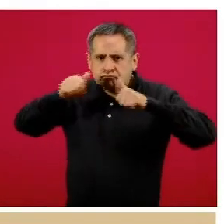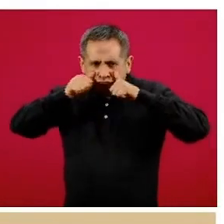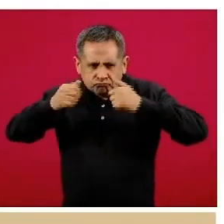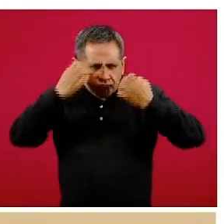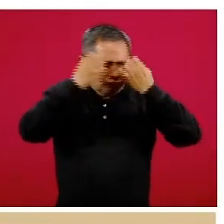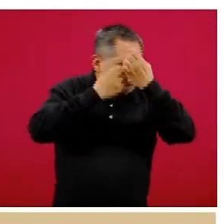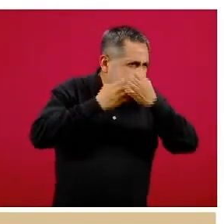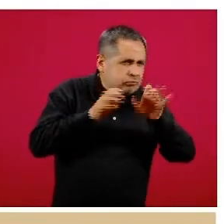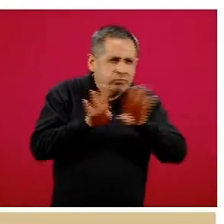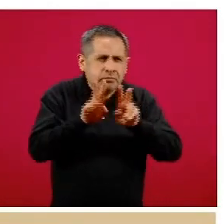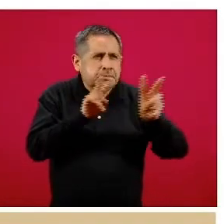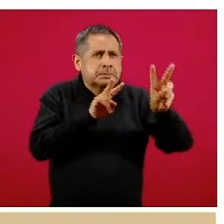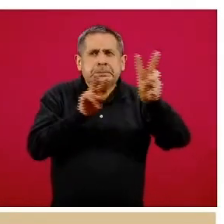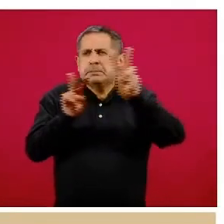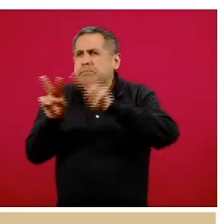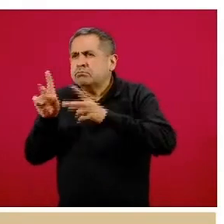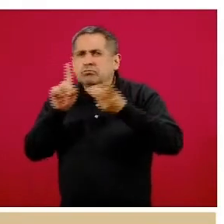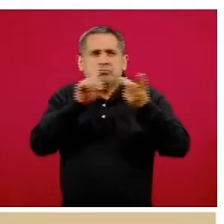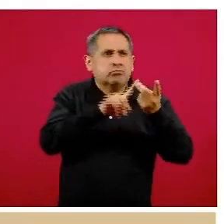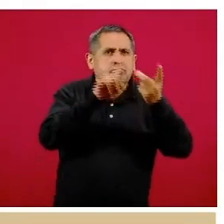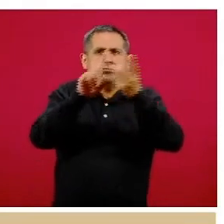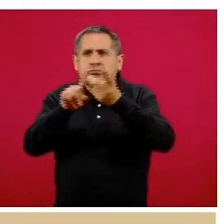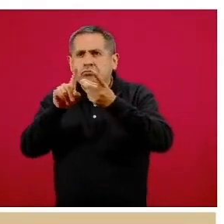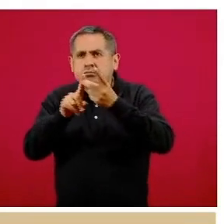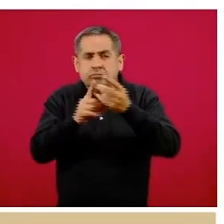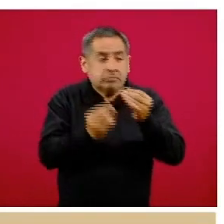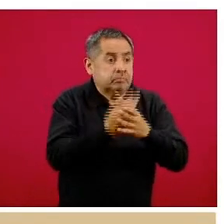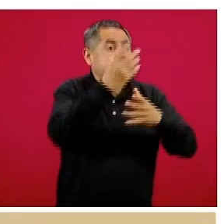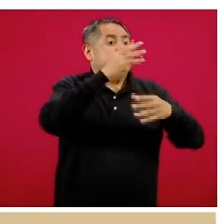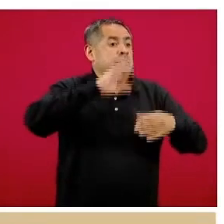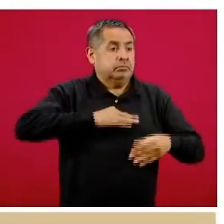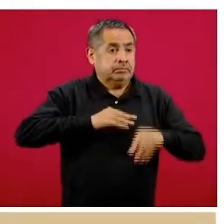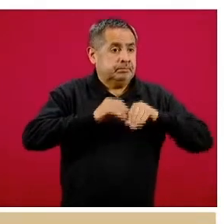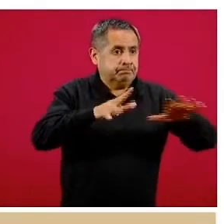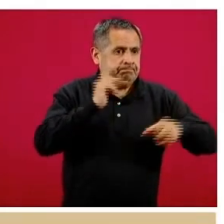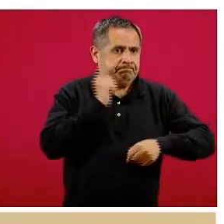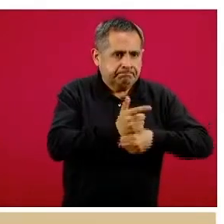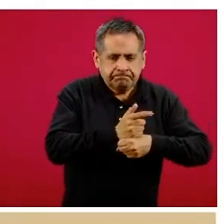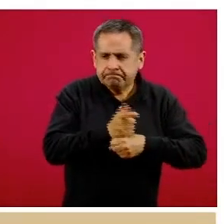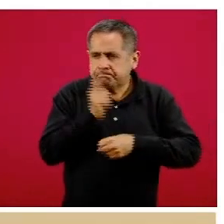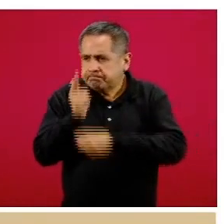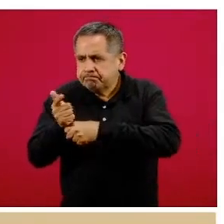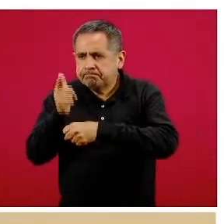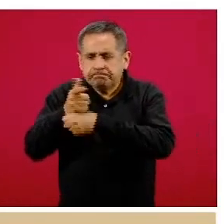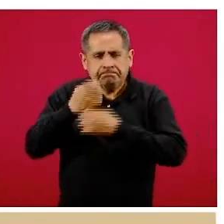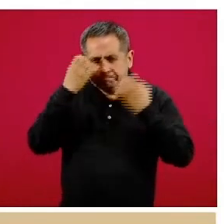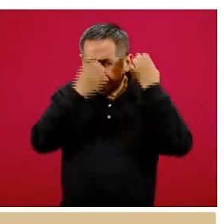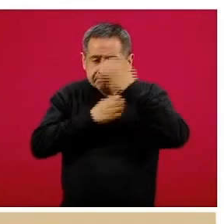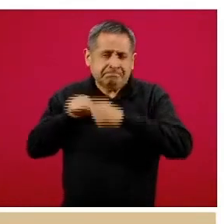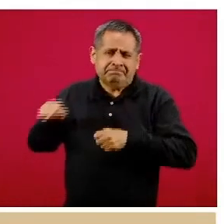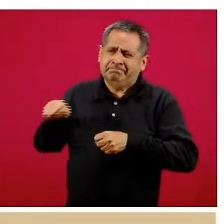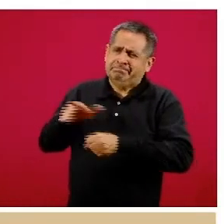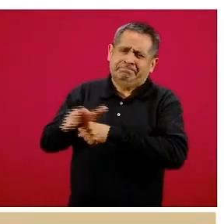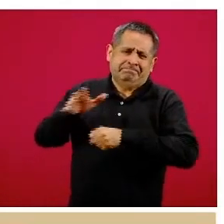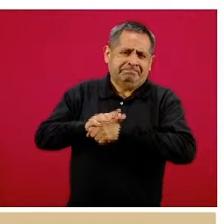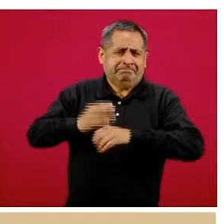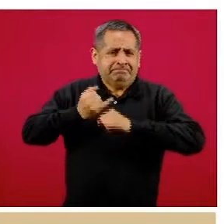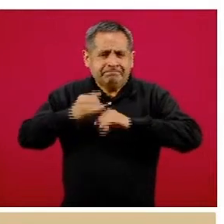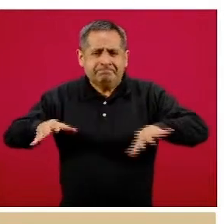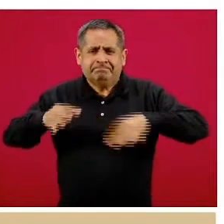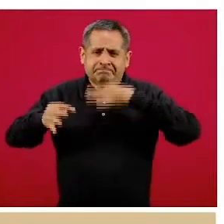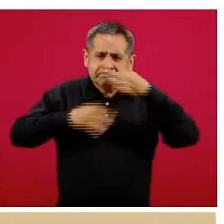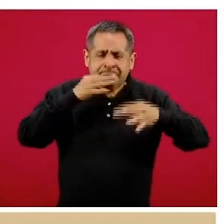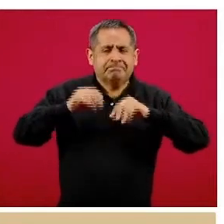eventos de diferentes fuentes de interés epidemiológico y nos brinda información